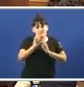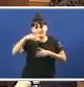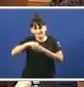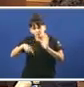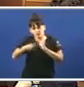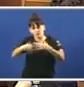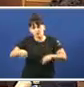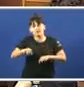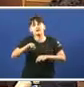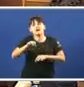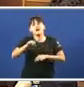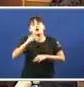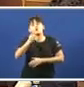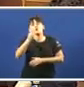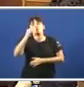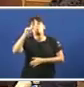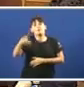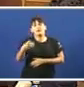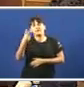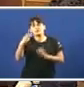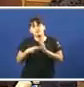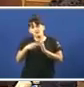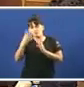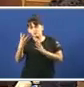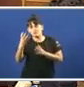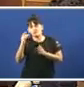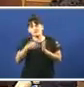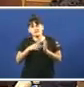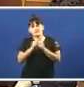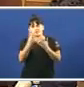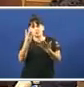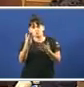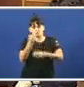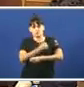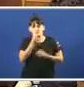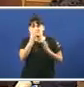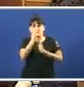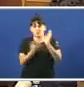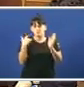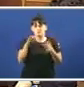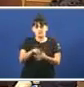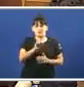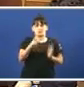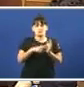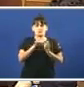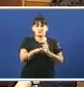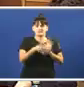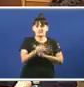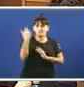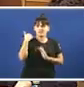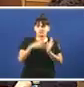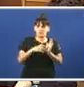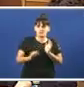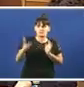Estatal 1-2004-28 de diciembre, ven de sacar ao seu informe do ano 2015, en setembro de